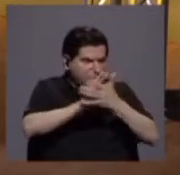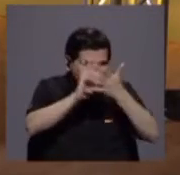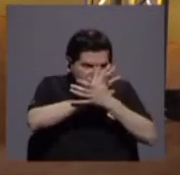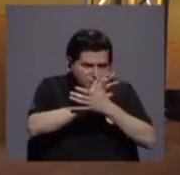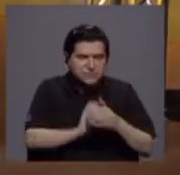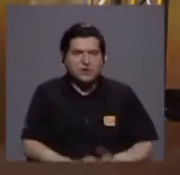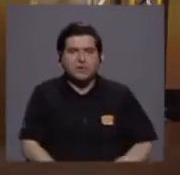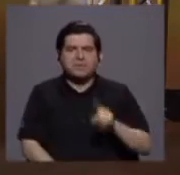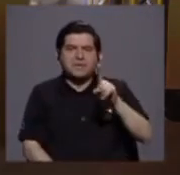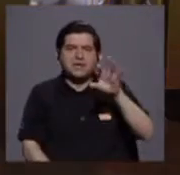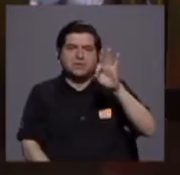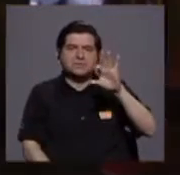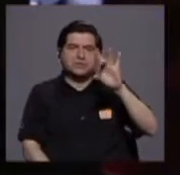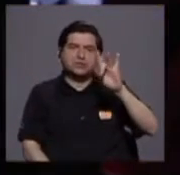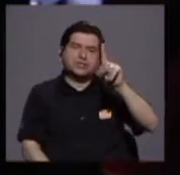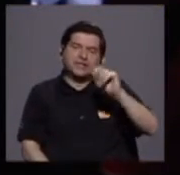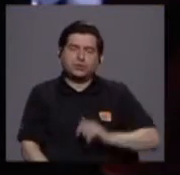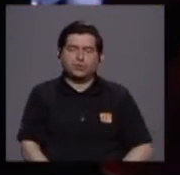Desordenadamente en 1981.